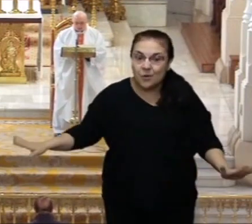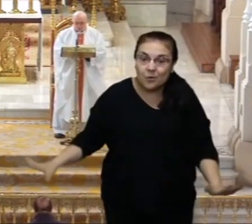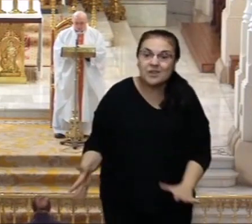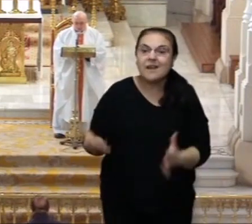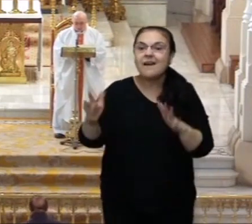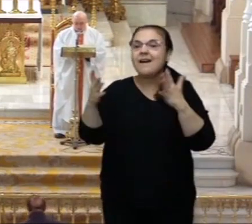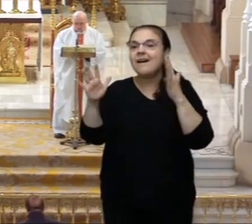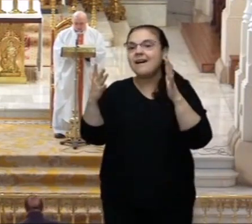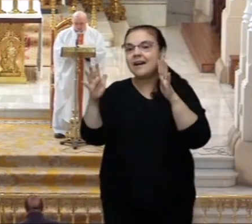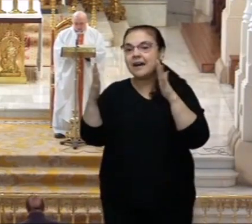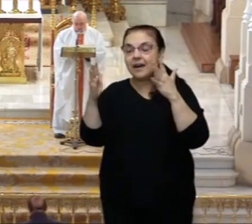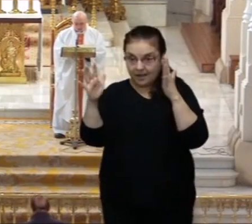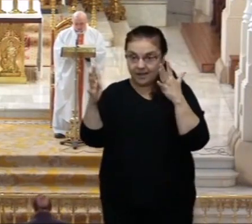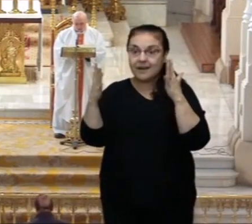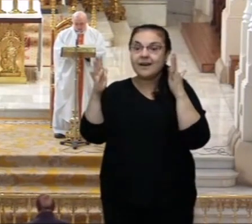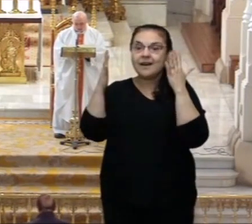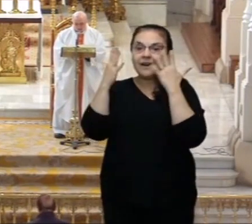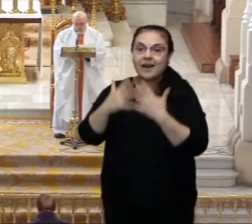aleluya,